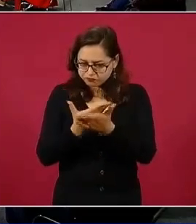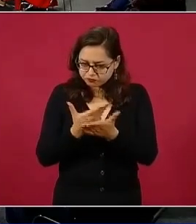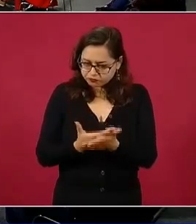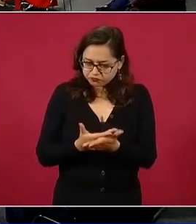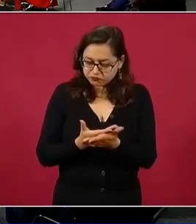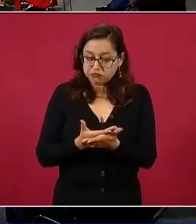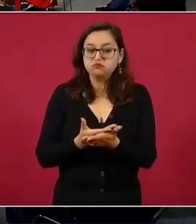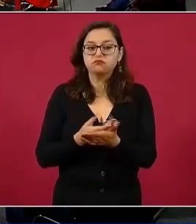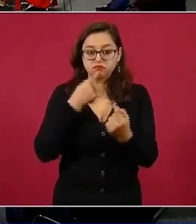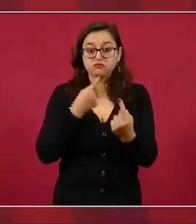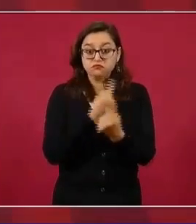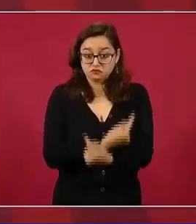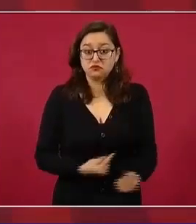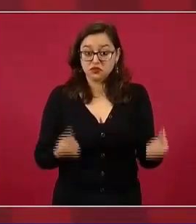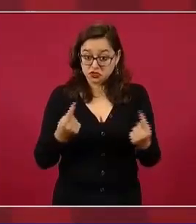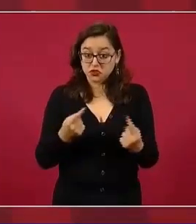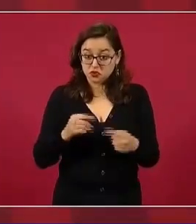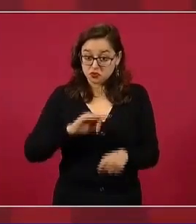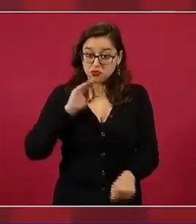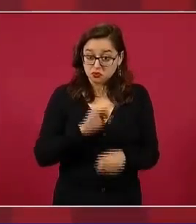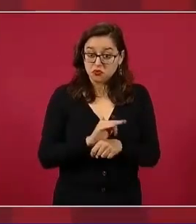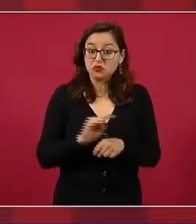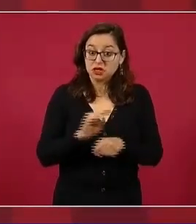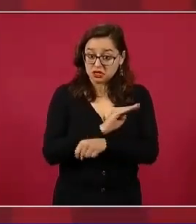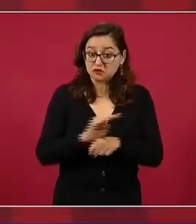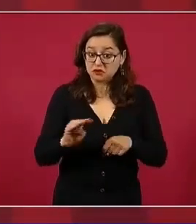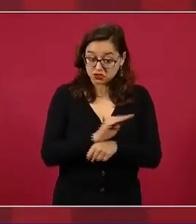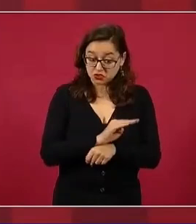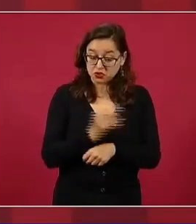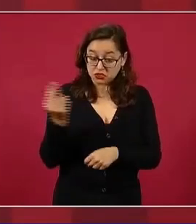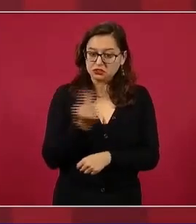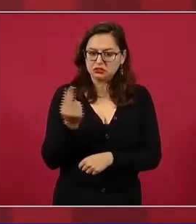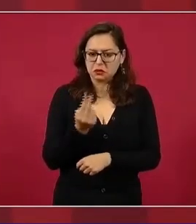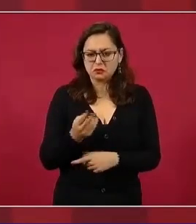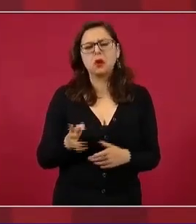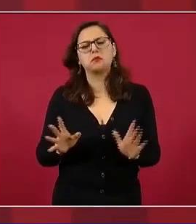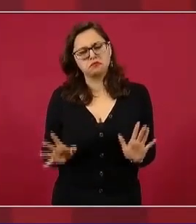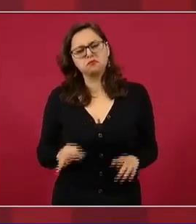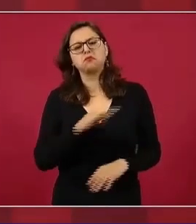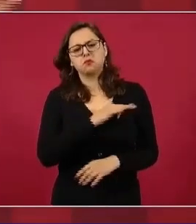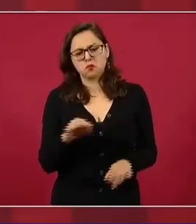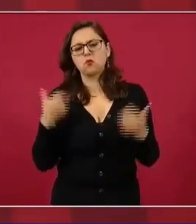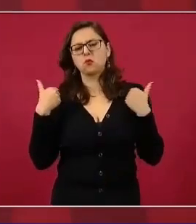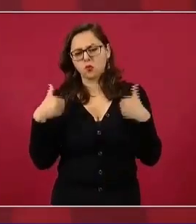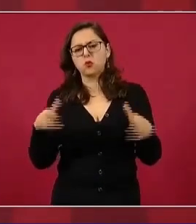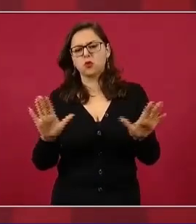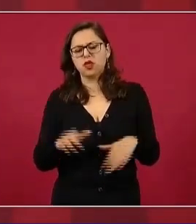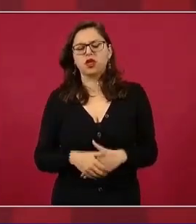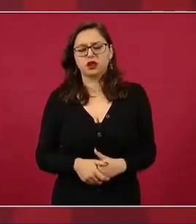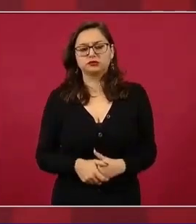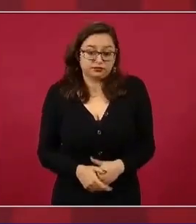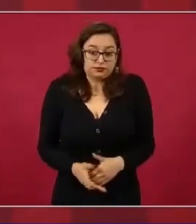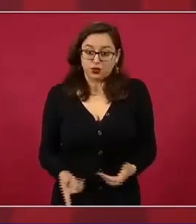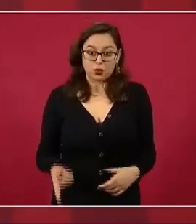protección en niñas y niños, pudieran llegar a ser consideradas. Desde el principio lo planteamos en